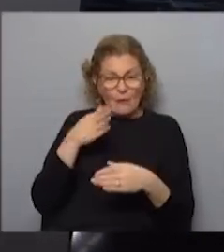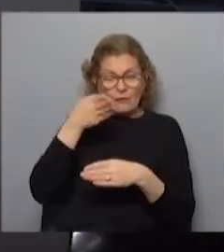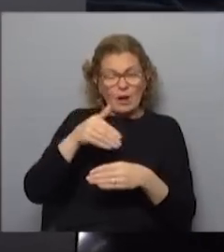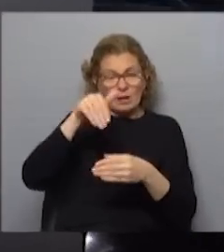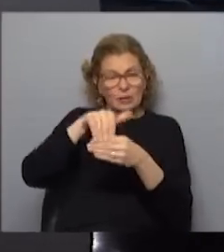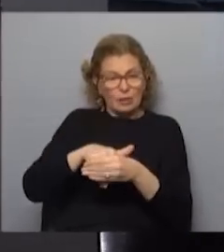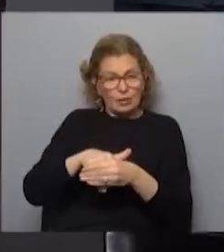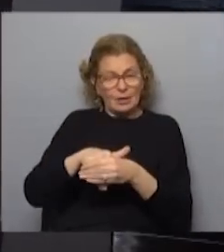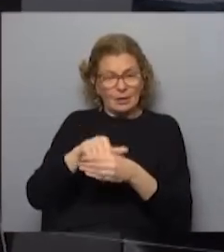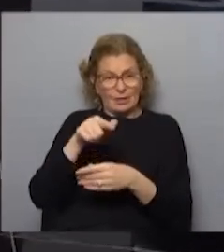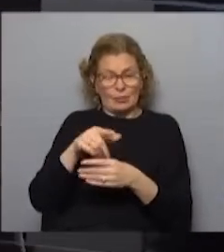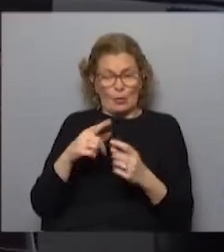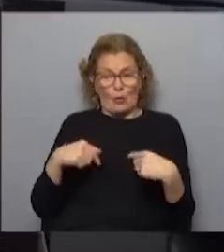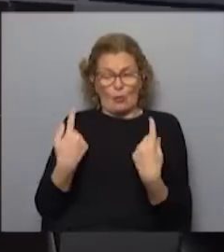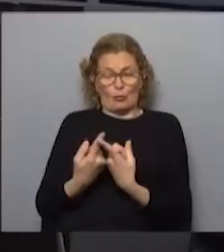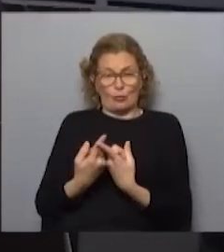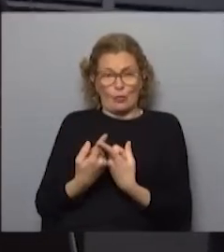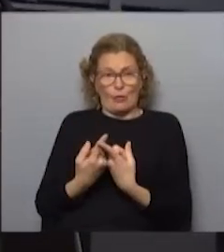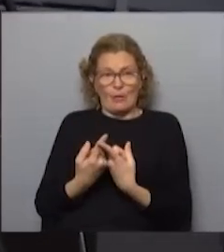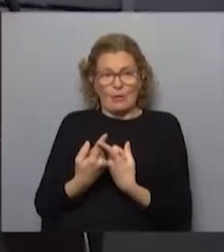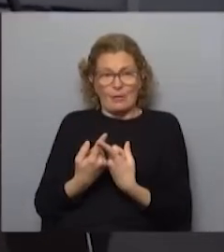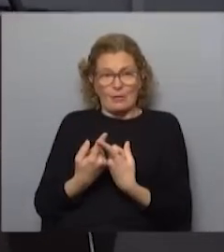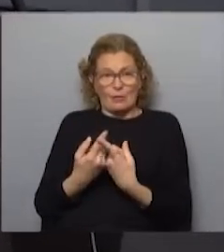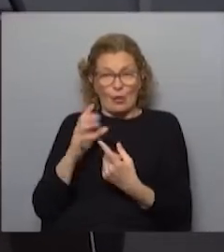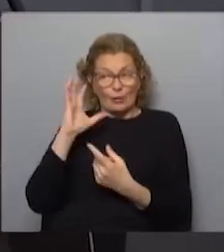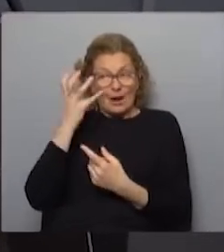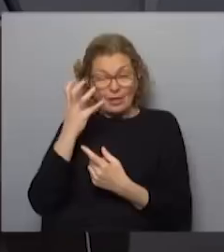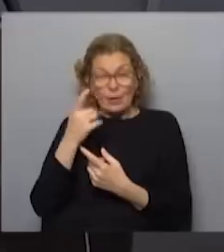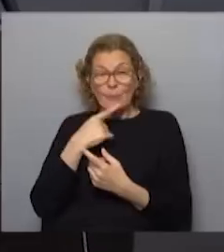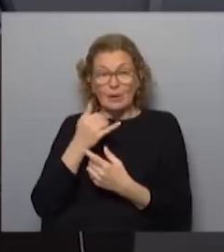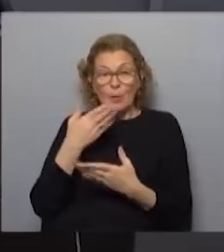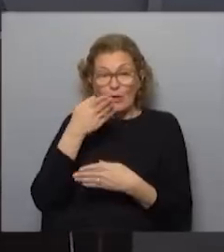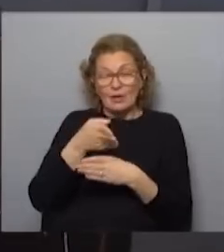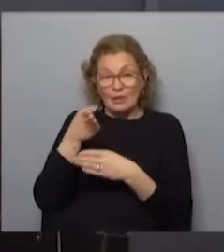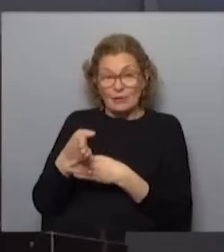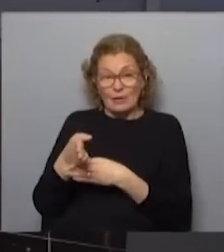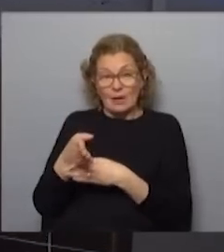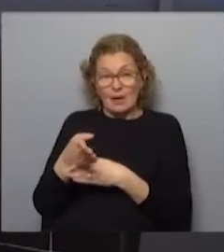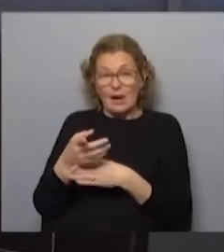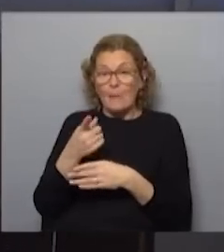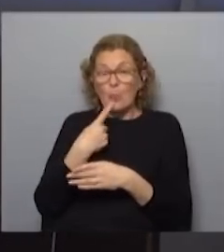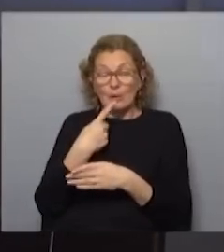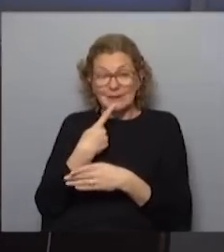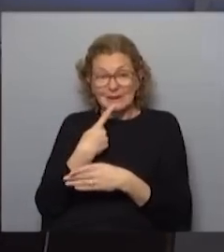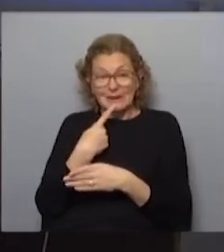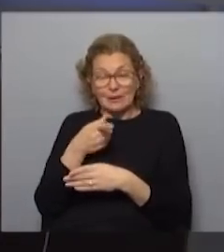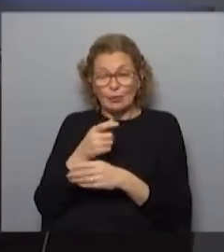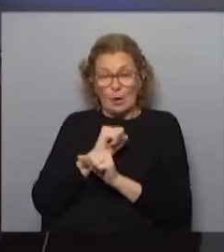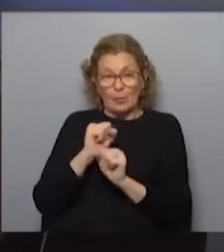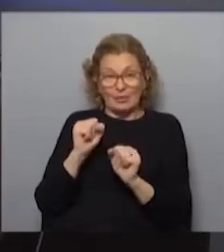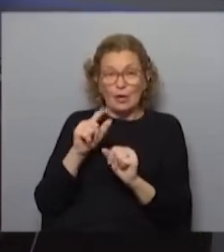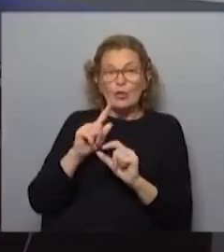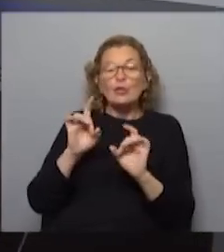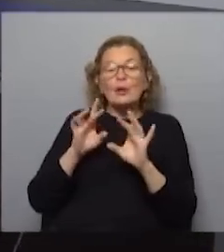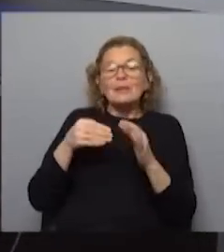bueno eso era un conjunto de tuviera audiciones de radio o participar en mí tienes políticos eso da la posibilidad para no